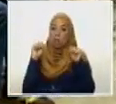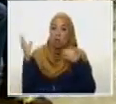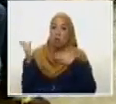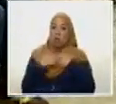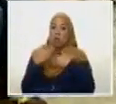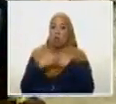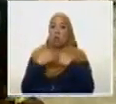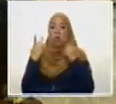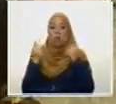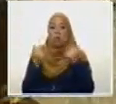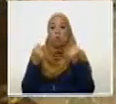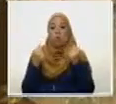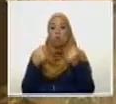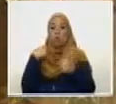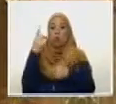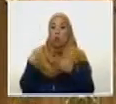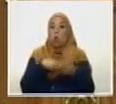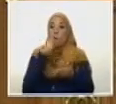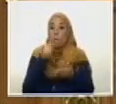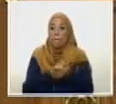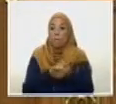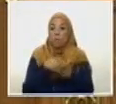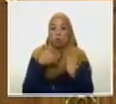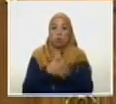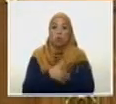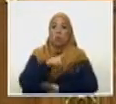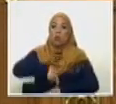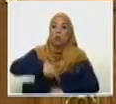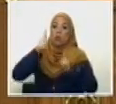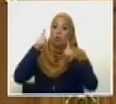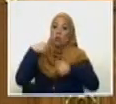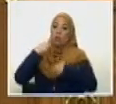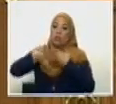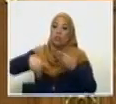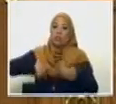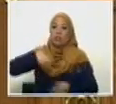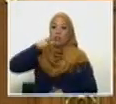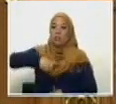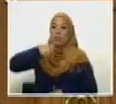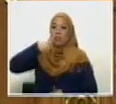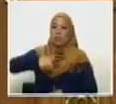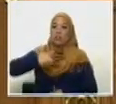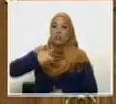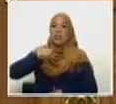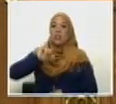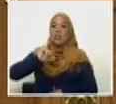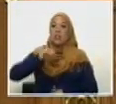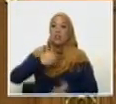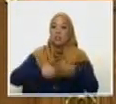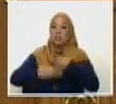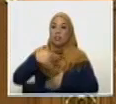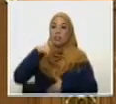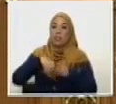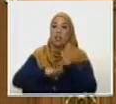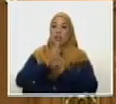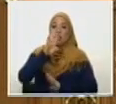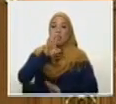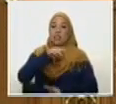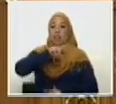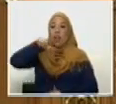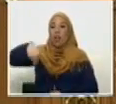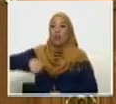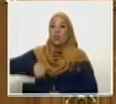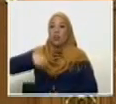bloqueo económico, financiero y comercial que no nos permite a nosotros seguir avanzando con mucha